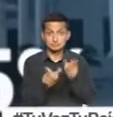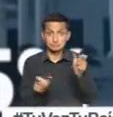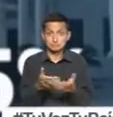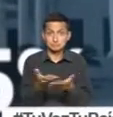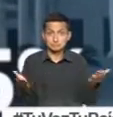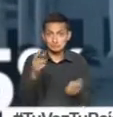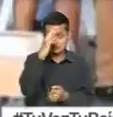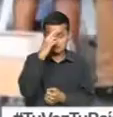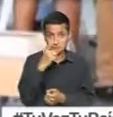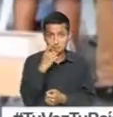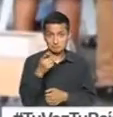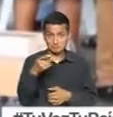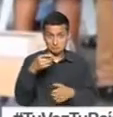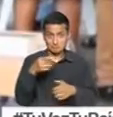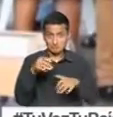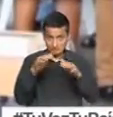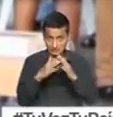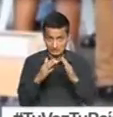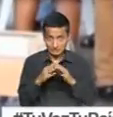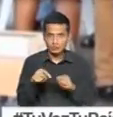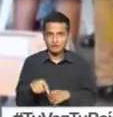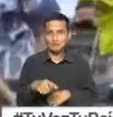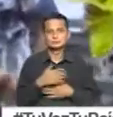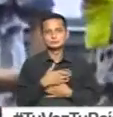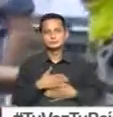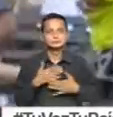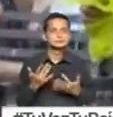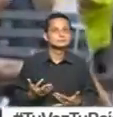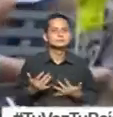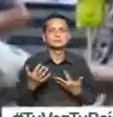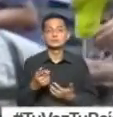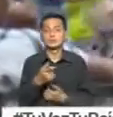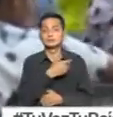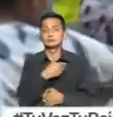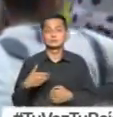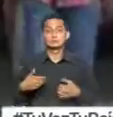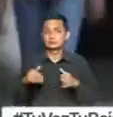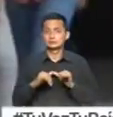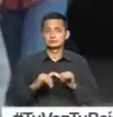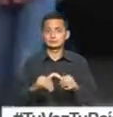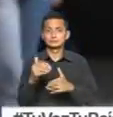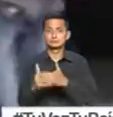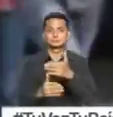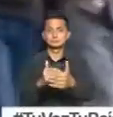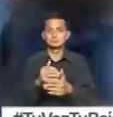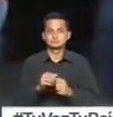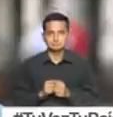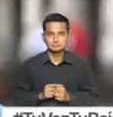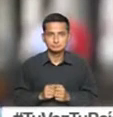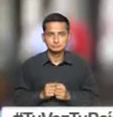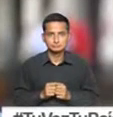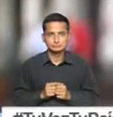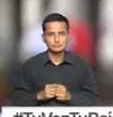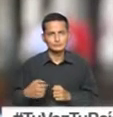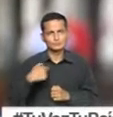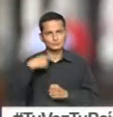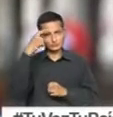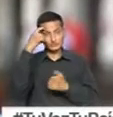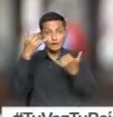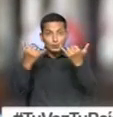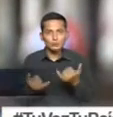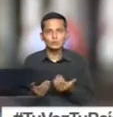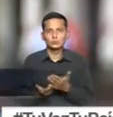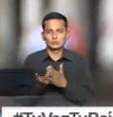población dominicana se mantiene a la expectativa de la continuidad del proceso político que vive la isla. Espero que en este nuevo